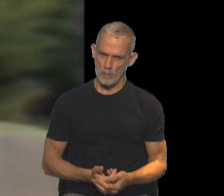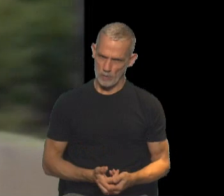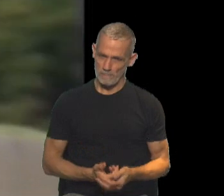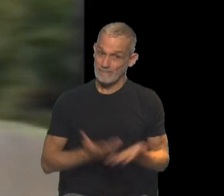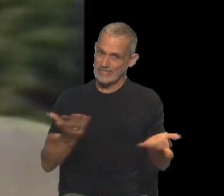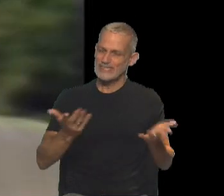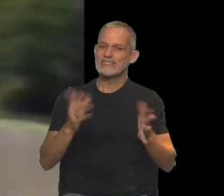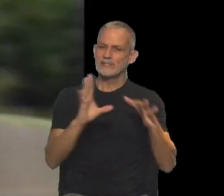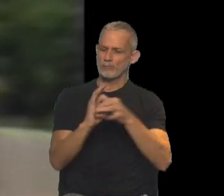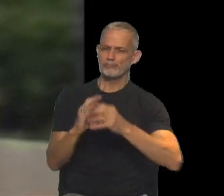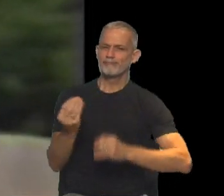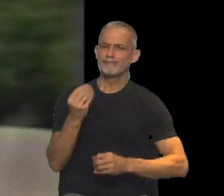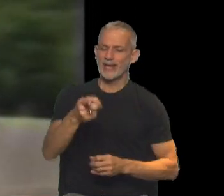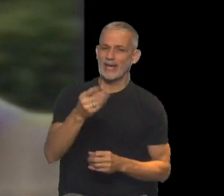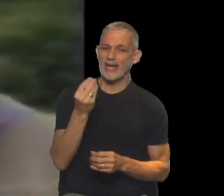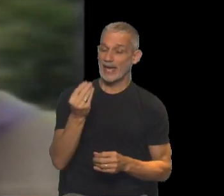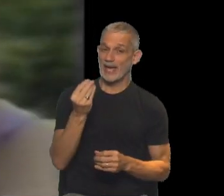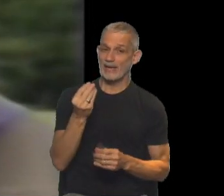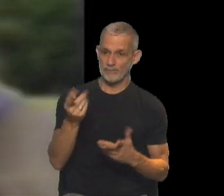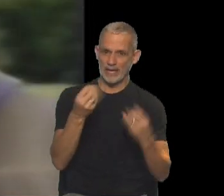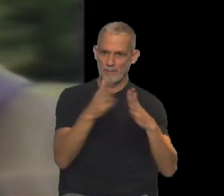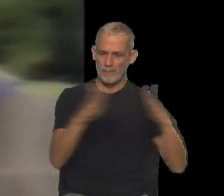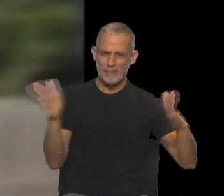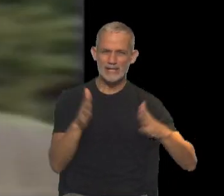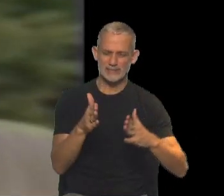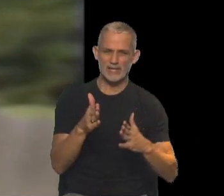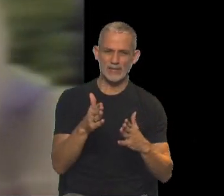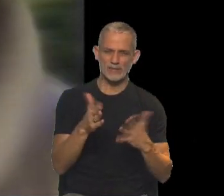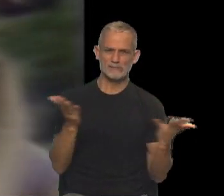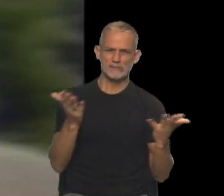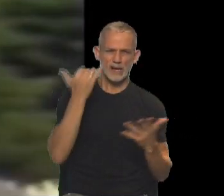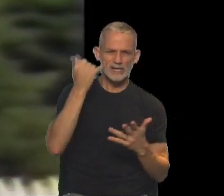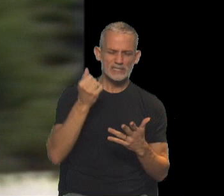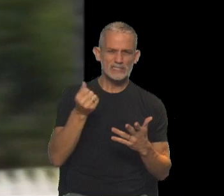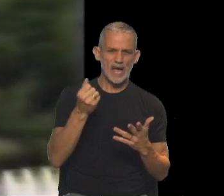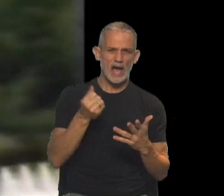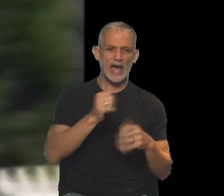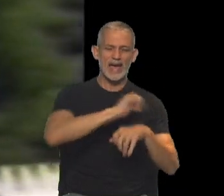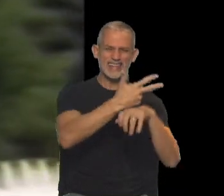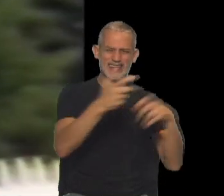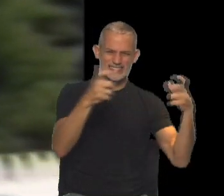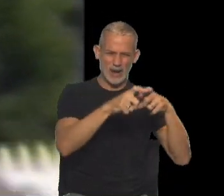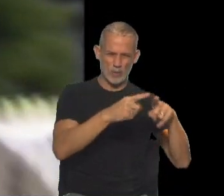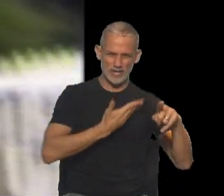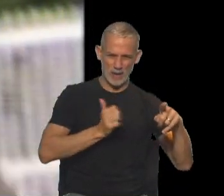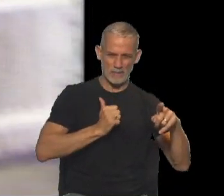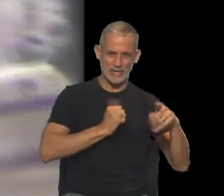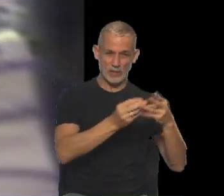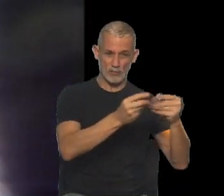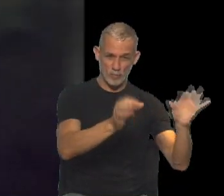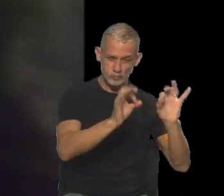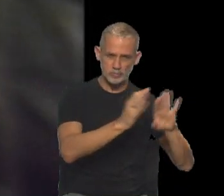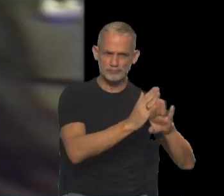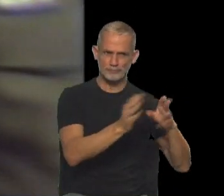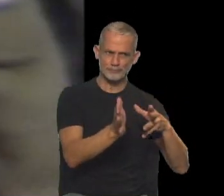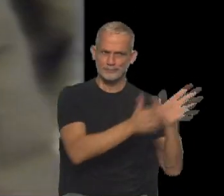tiene que ver también con algo que empieza a pasar en el punto del alejamiento de la tercera junta militar, ¿no? Una vez que termina el conflicto, que